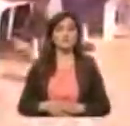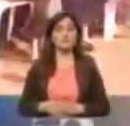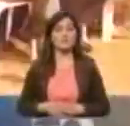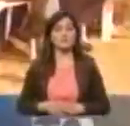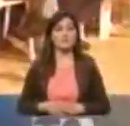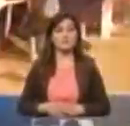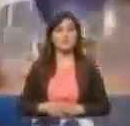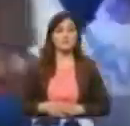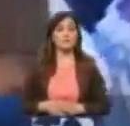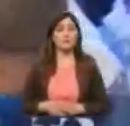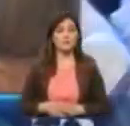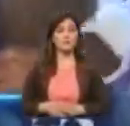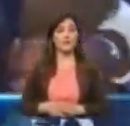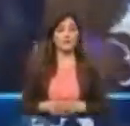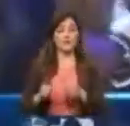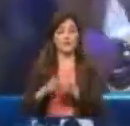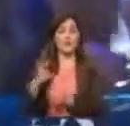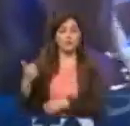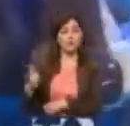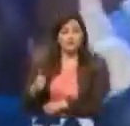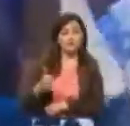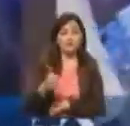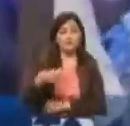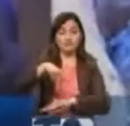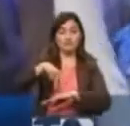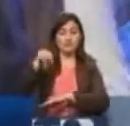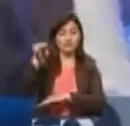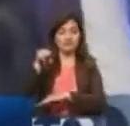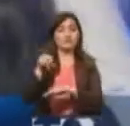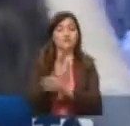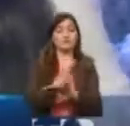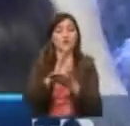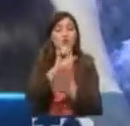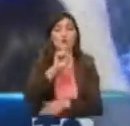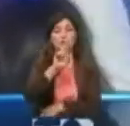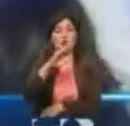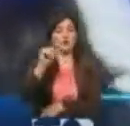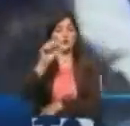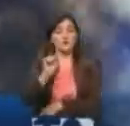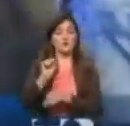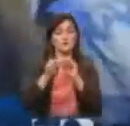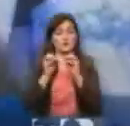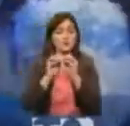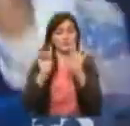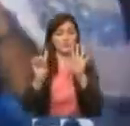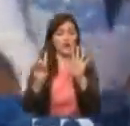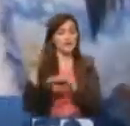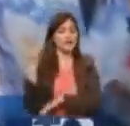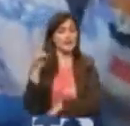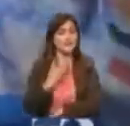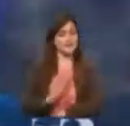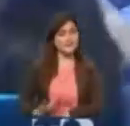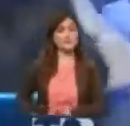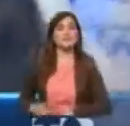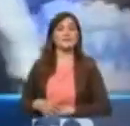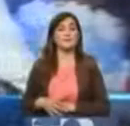Todos llegaron juntos. El primero en arribar hasta la tarima ubicada en Sauce 6, norte de la ciudad, fue el vicepresidente de la República, Jorge